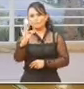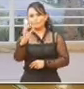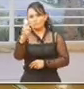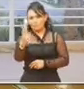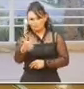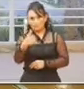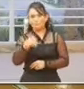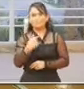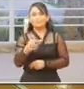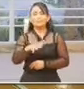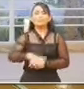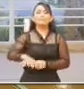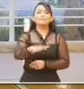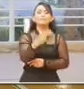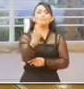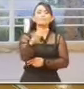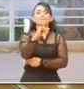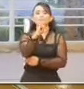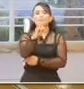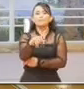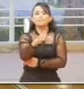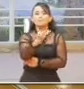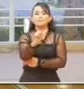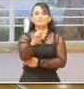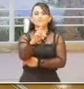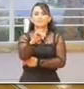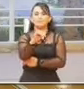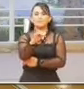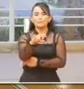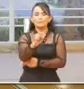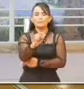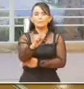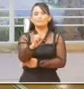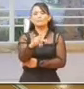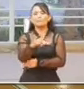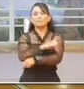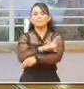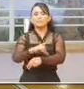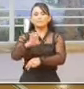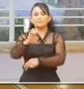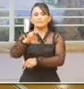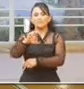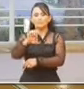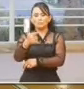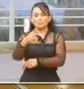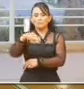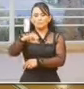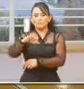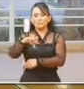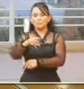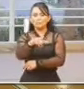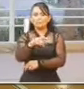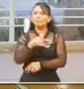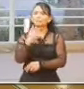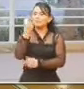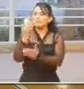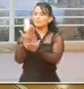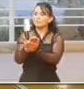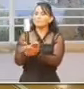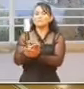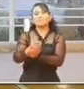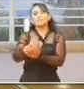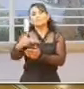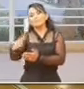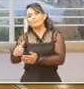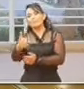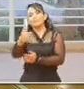14010013173206, fraccionamiento Jardines de Santiago, Delegación Municipal Epigmenio González, lo anterior de conformidad con los considerandos 11, 12,